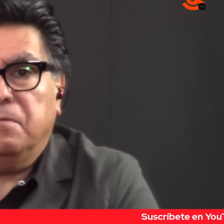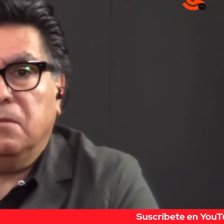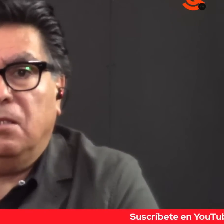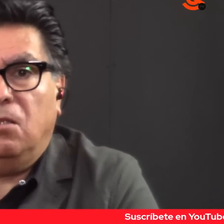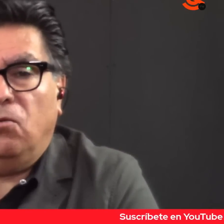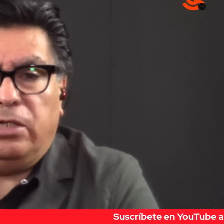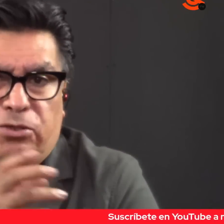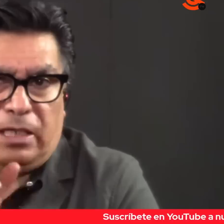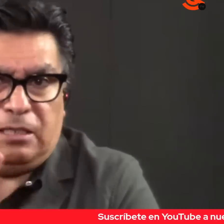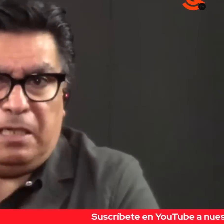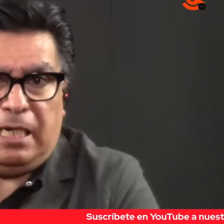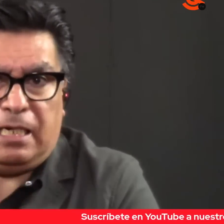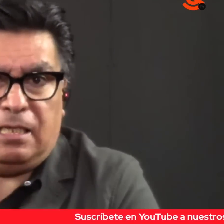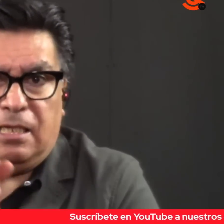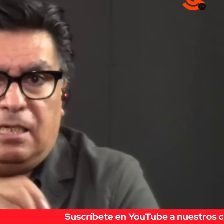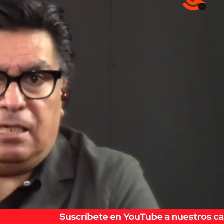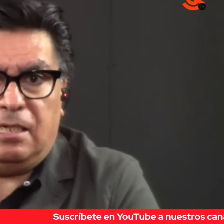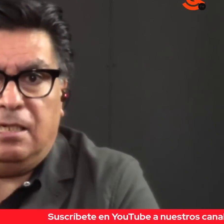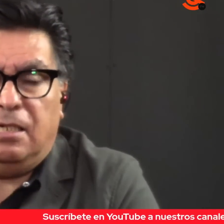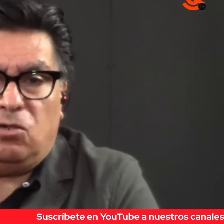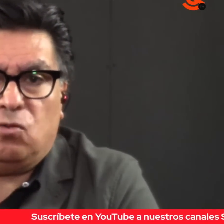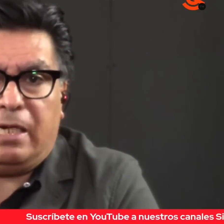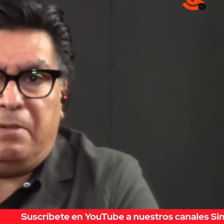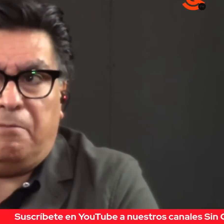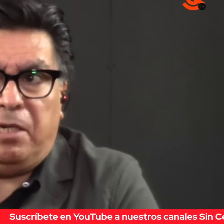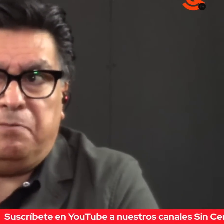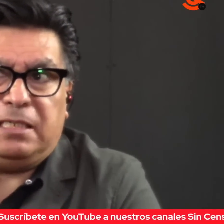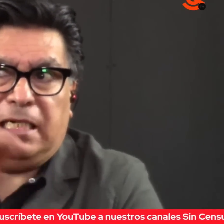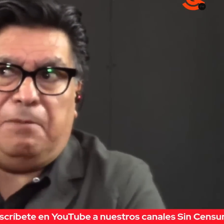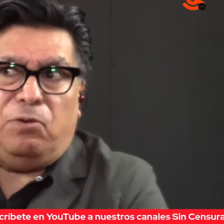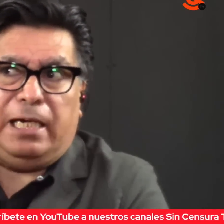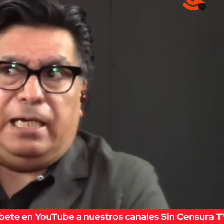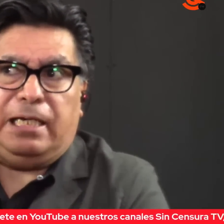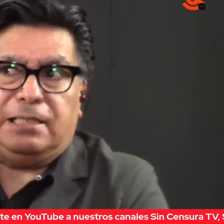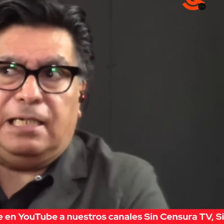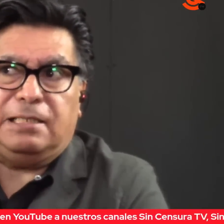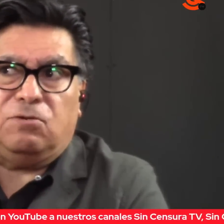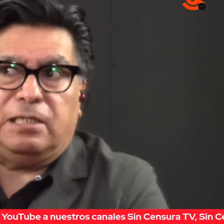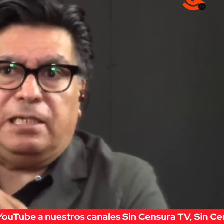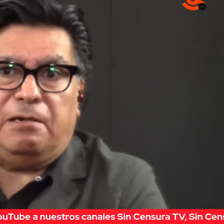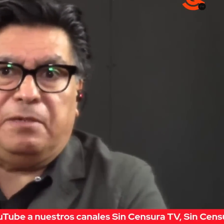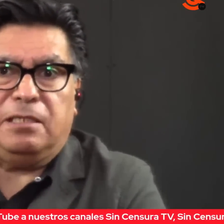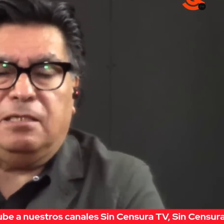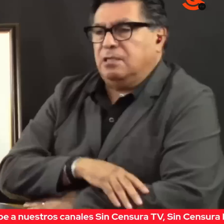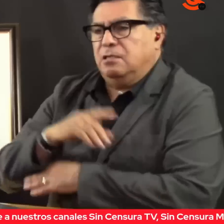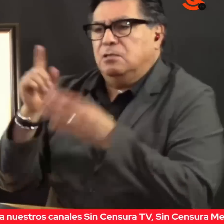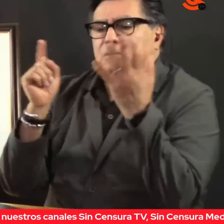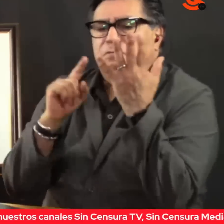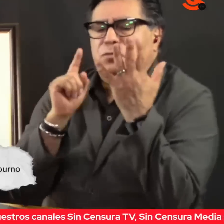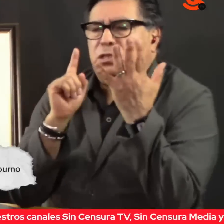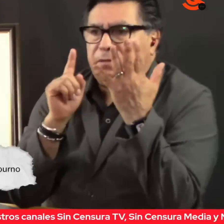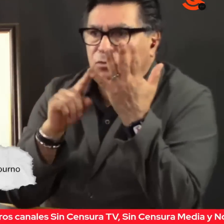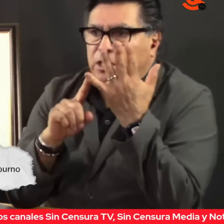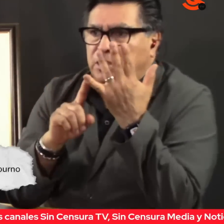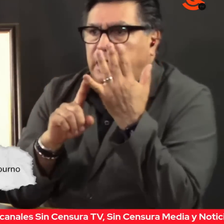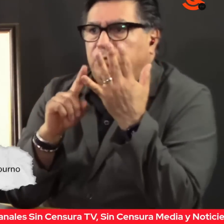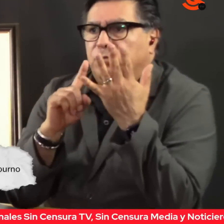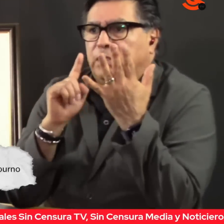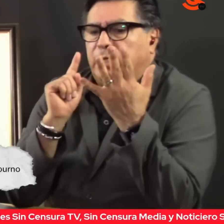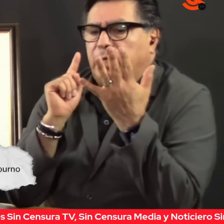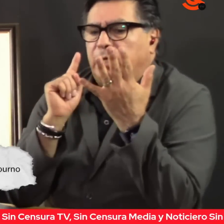ustedes una historia similar a la de los Guacamaya Papers en la época en que Salinas de Gortari era presidente. Nos